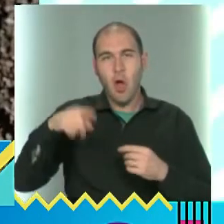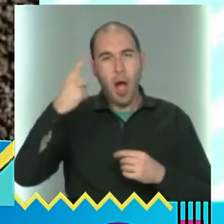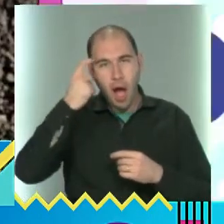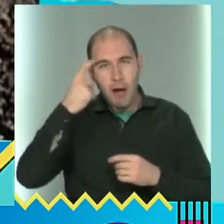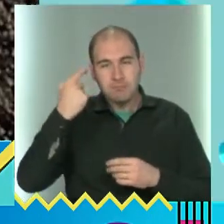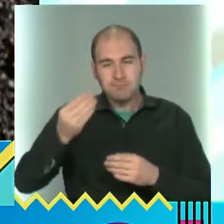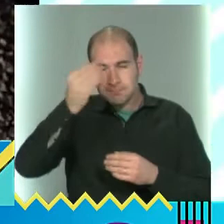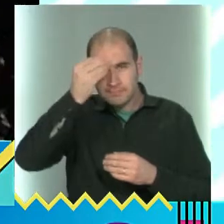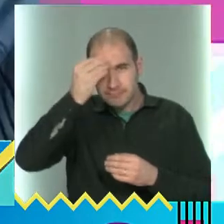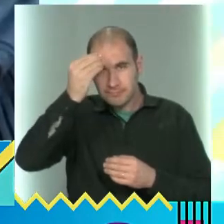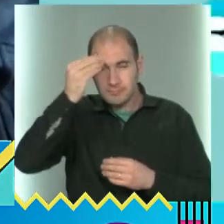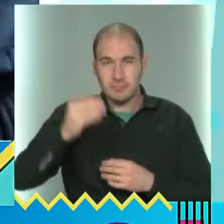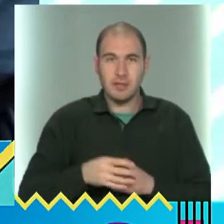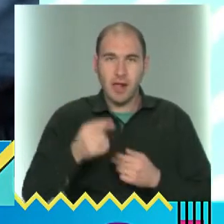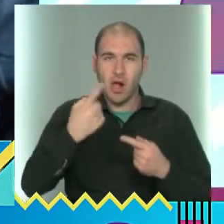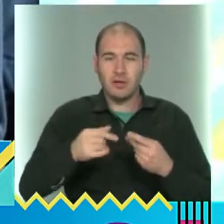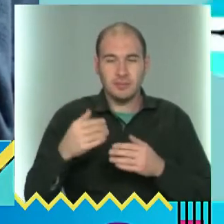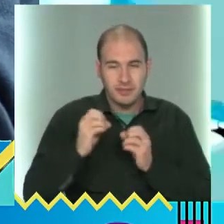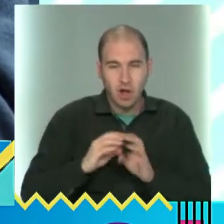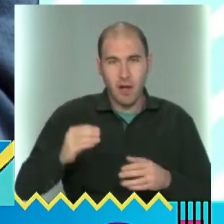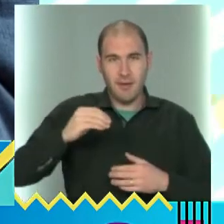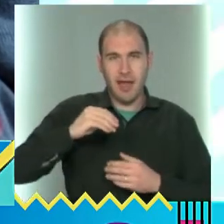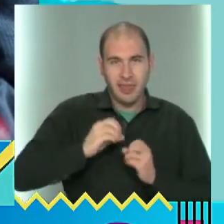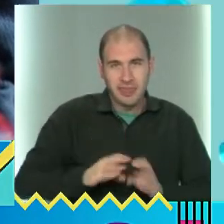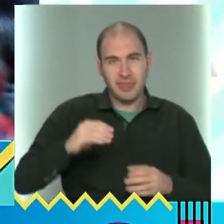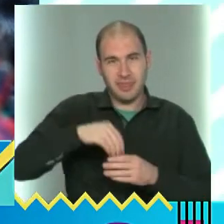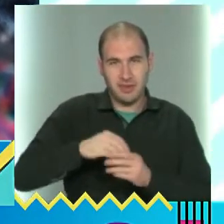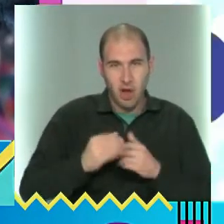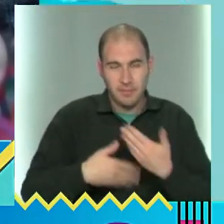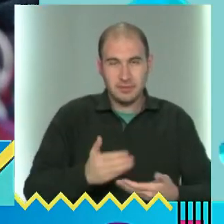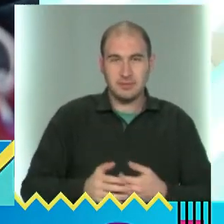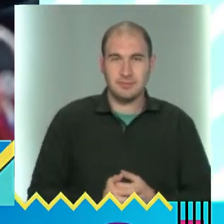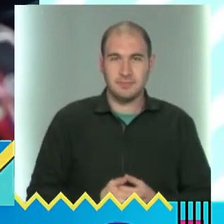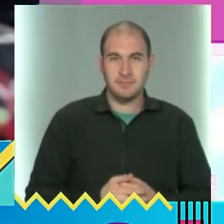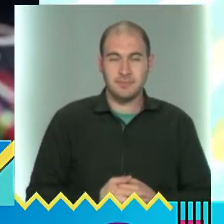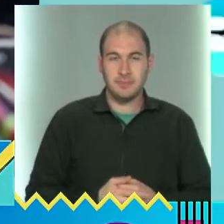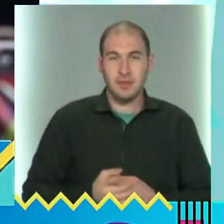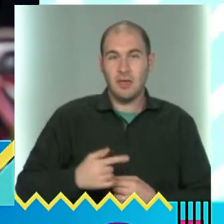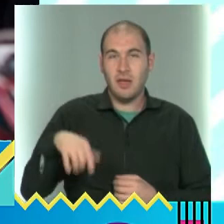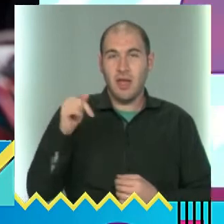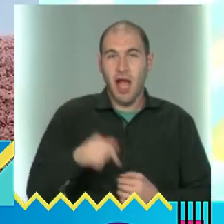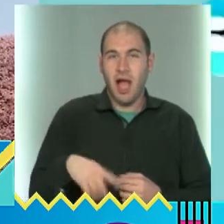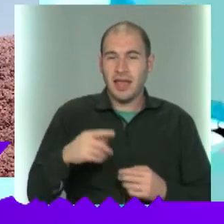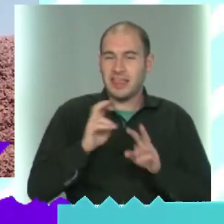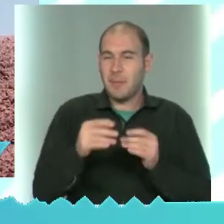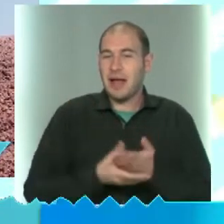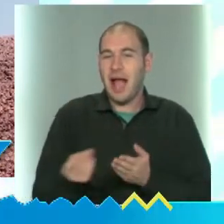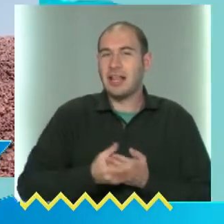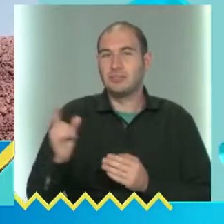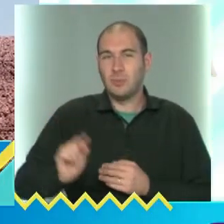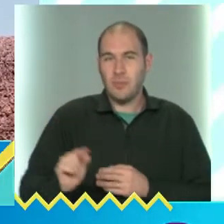trae a uno hacer eso desde las entrañas, nosotros, bueno, por ese lado no tuvimos que afrontar mucho el tema de los